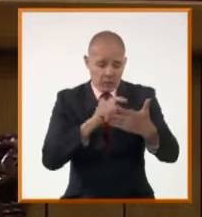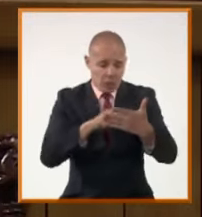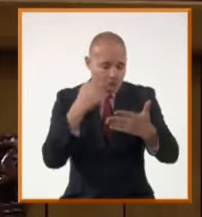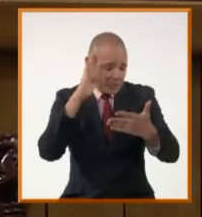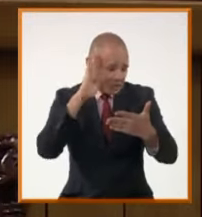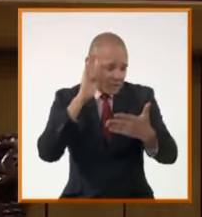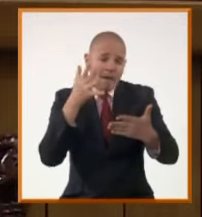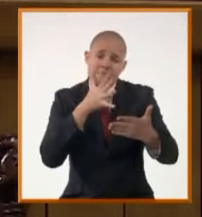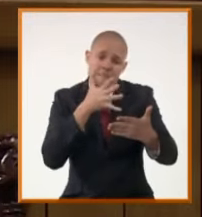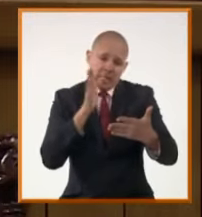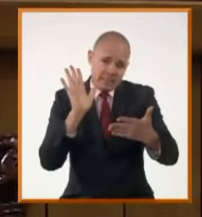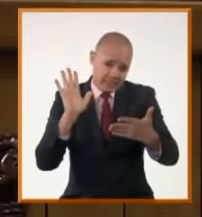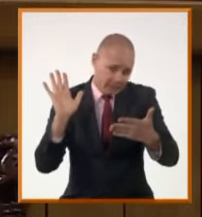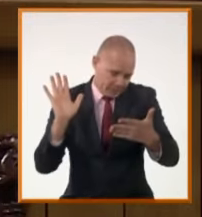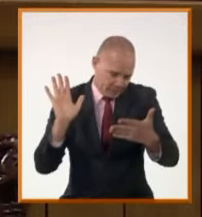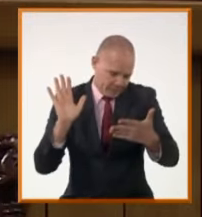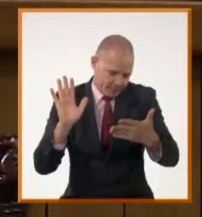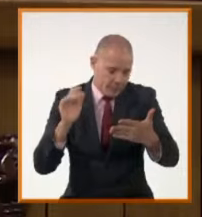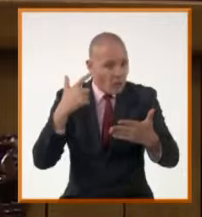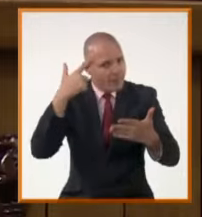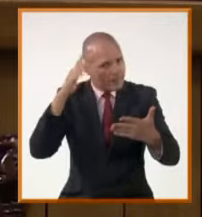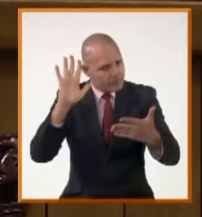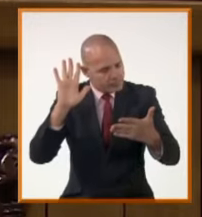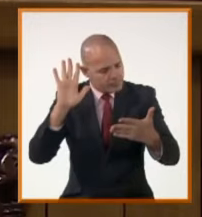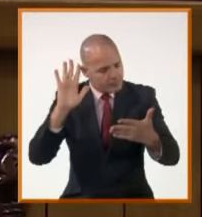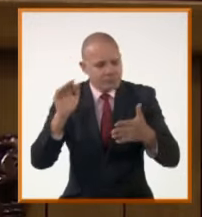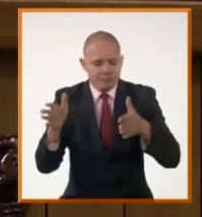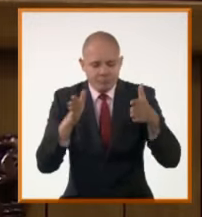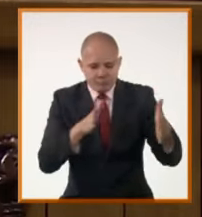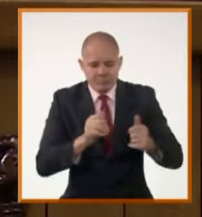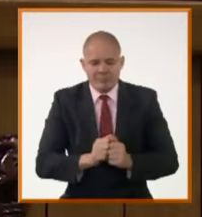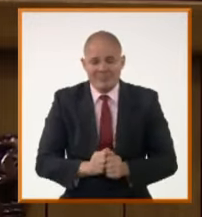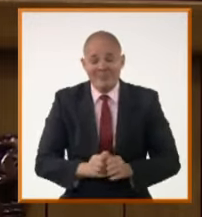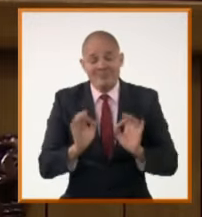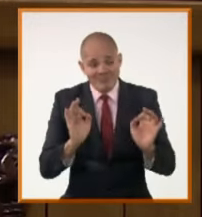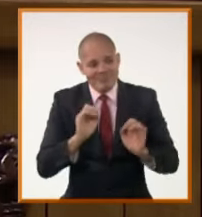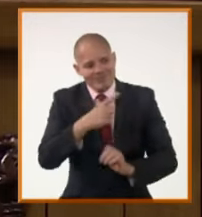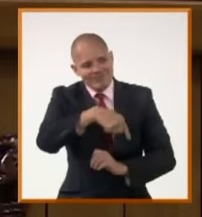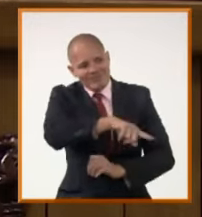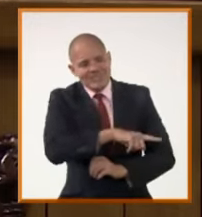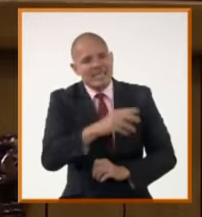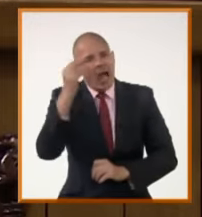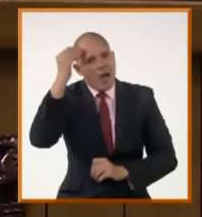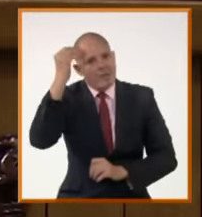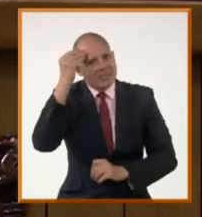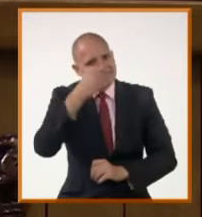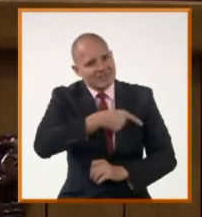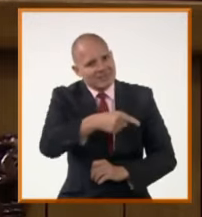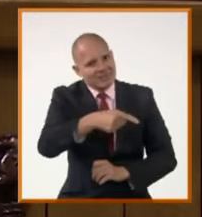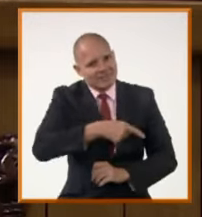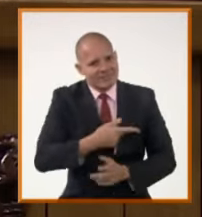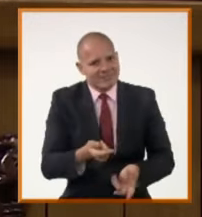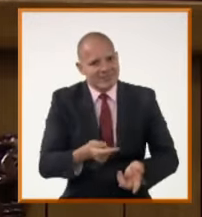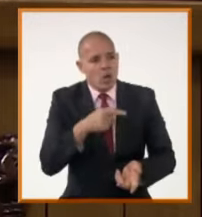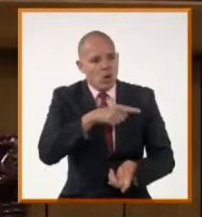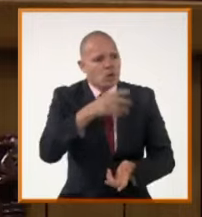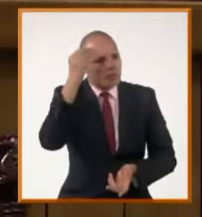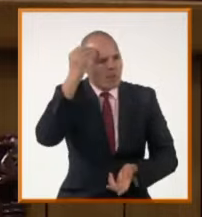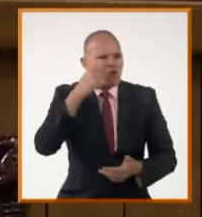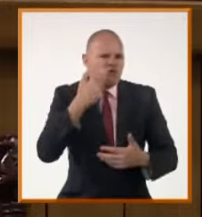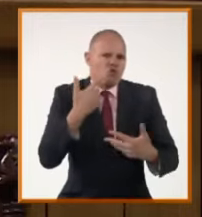la producción, usted no puede cargarle al producto, al servicio del pueblo, todos los gastos de inversión. Esa inversión usted la va a ir